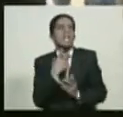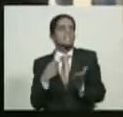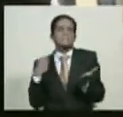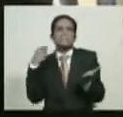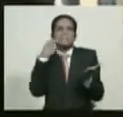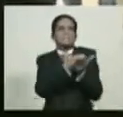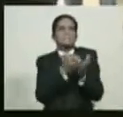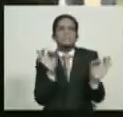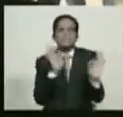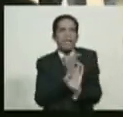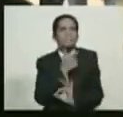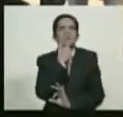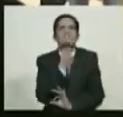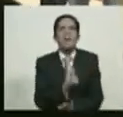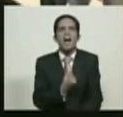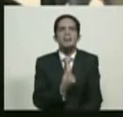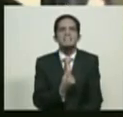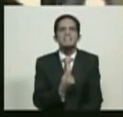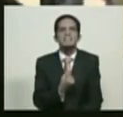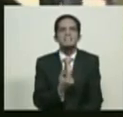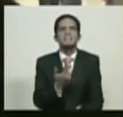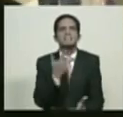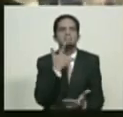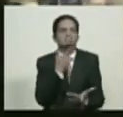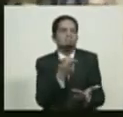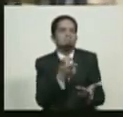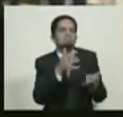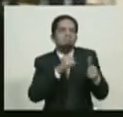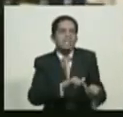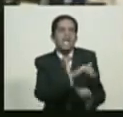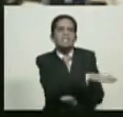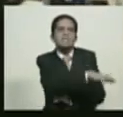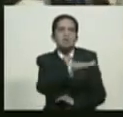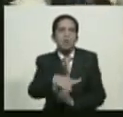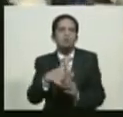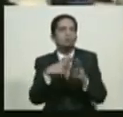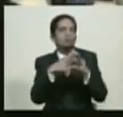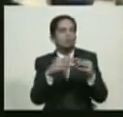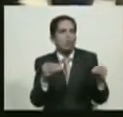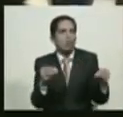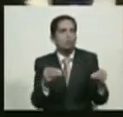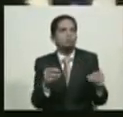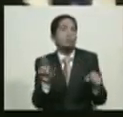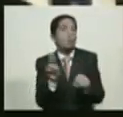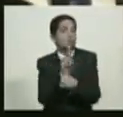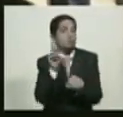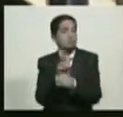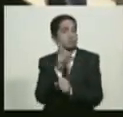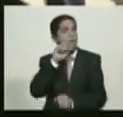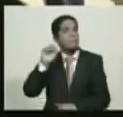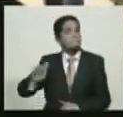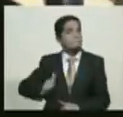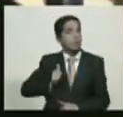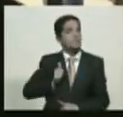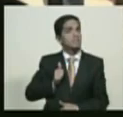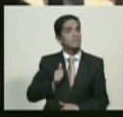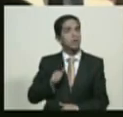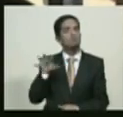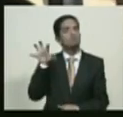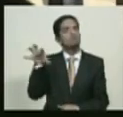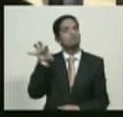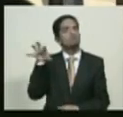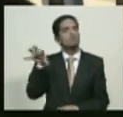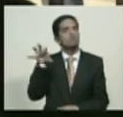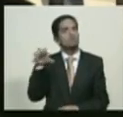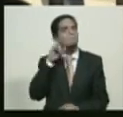no es fácil pagar alquiler, tener niños en colegio, claro que lo están utilizando para o sea, hacer quedar mal al